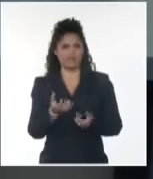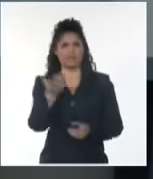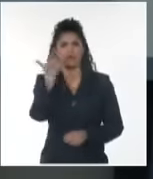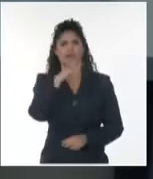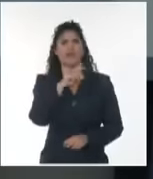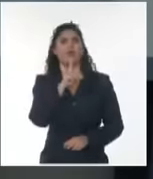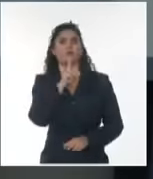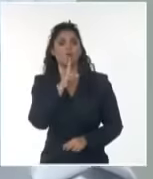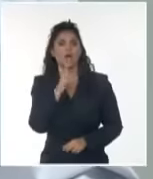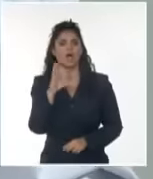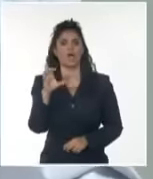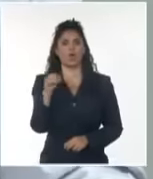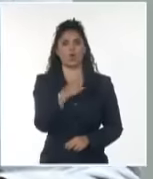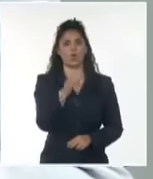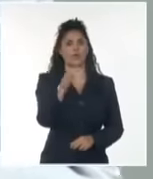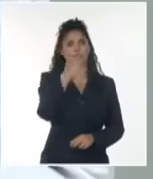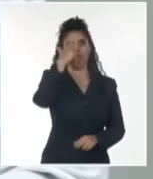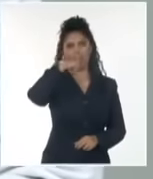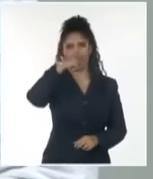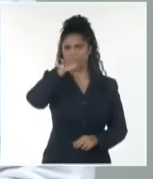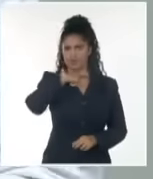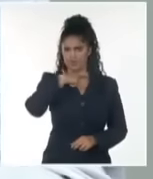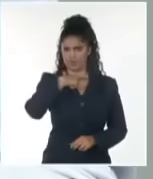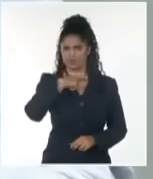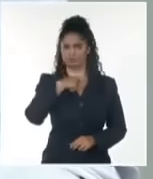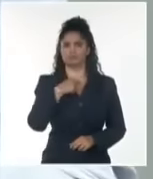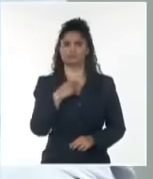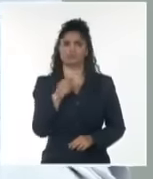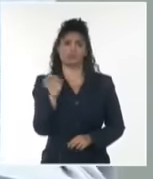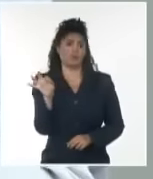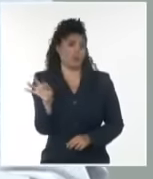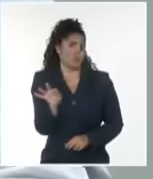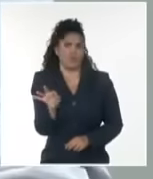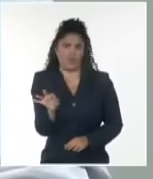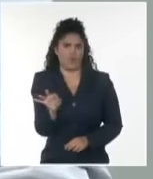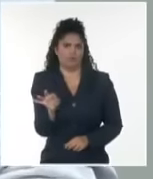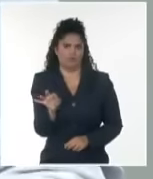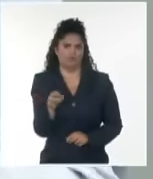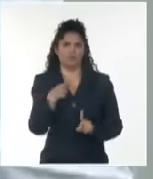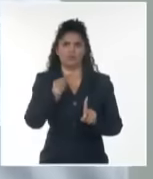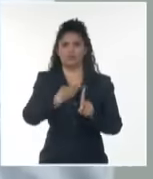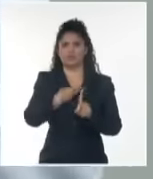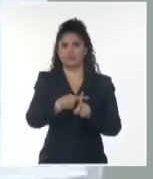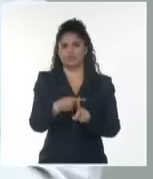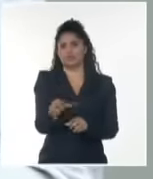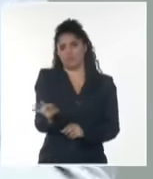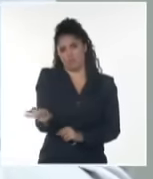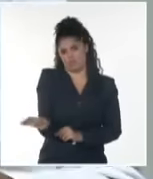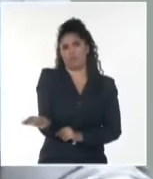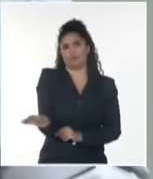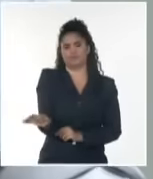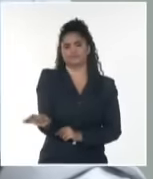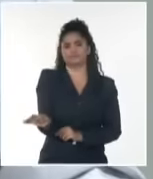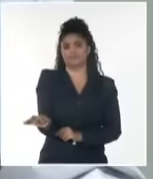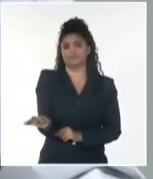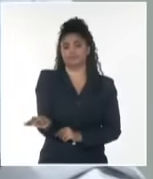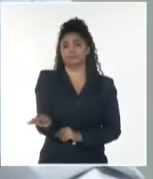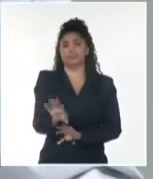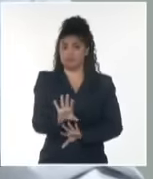en Abreu. Realmente estoy hablando de unos pocos casos que salen como esto que te estoy diciendo, como parte de la